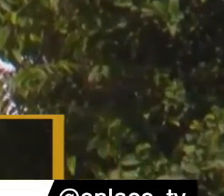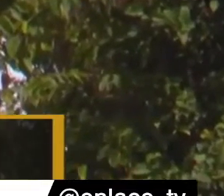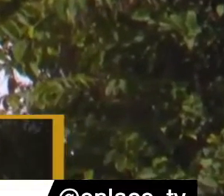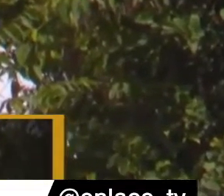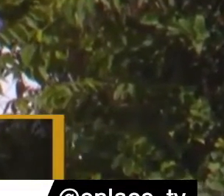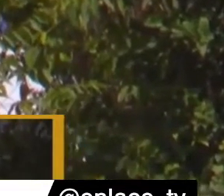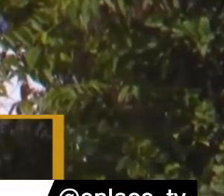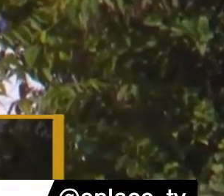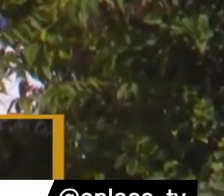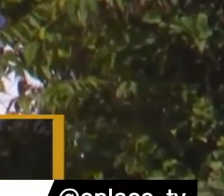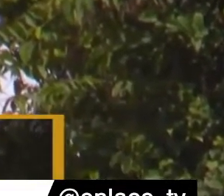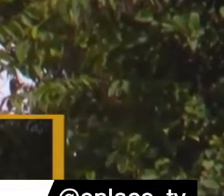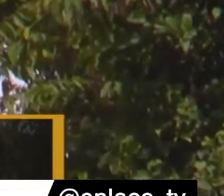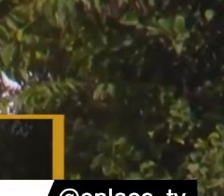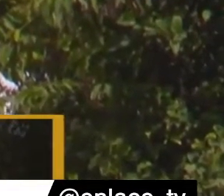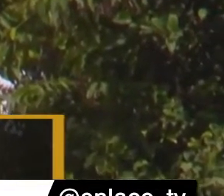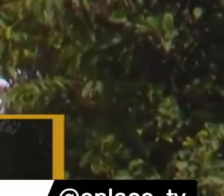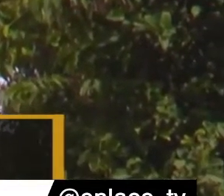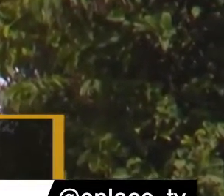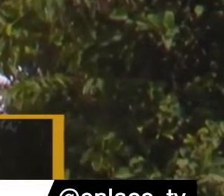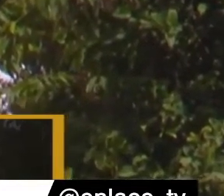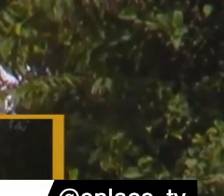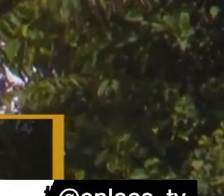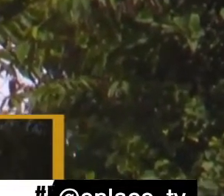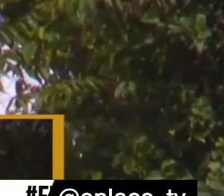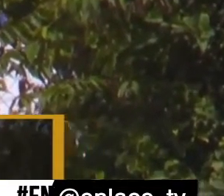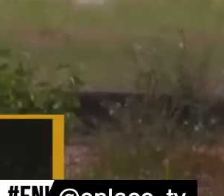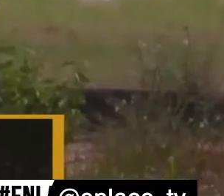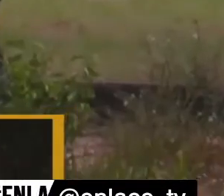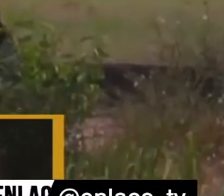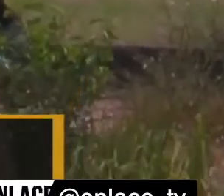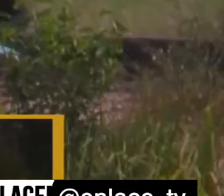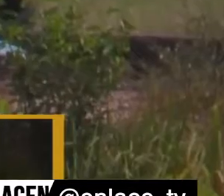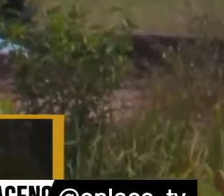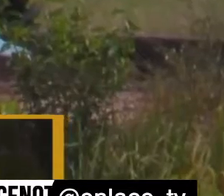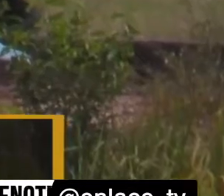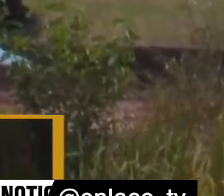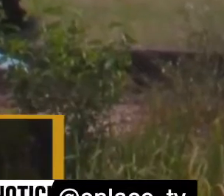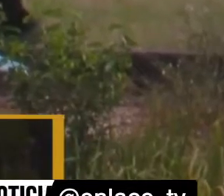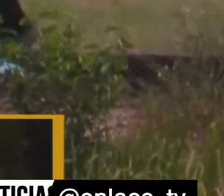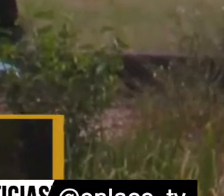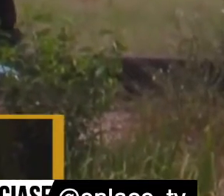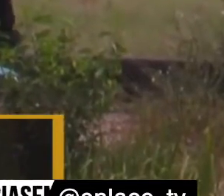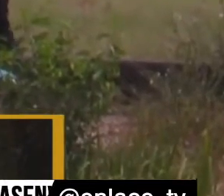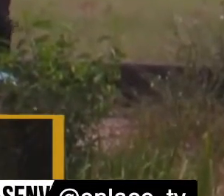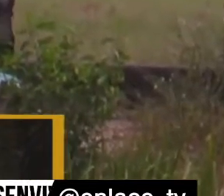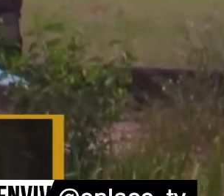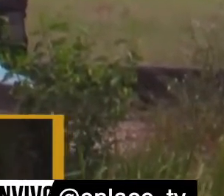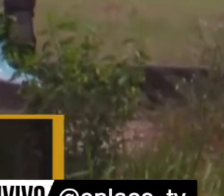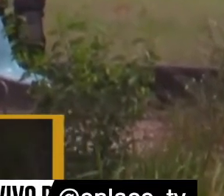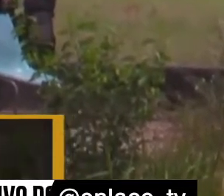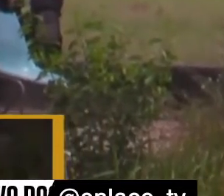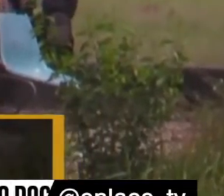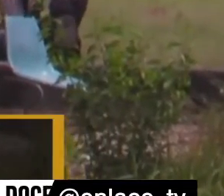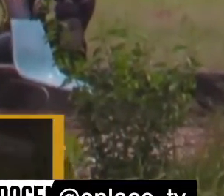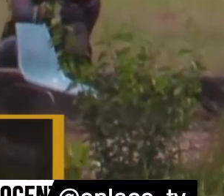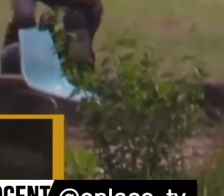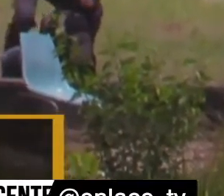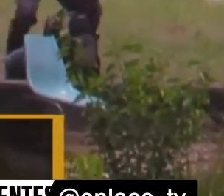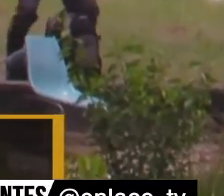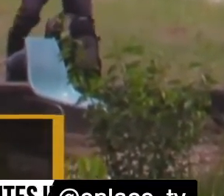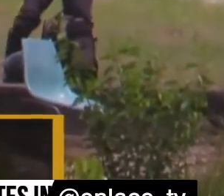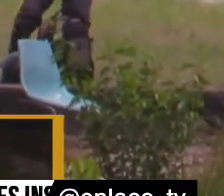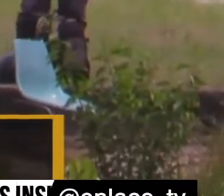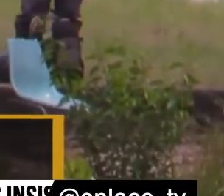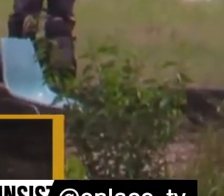intentaba aterrizar en la pista del aeropuerto Yariguíes de Barranca Bermeja. Hasta el lugar llegaron integrantes de la aeronáutica civil para tratar de